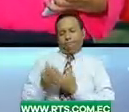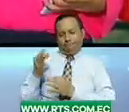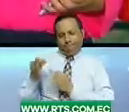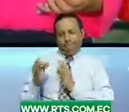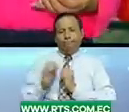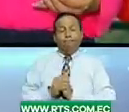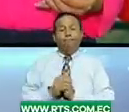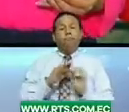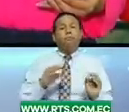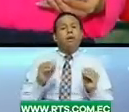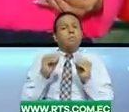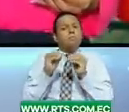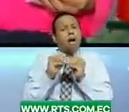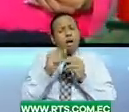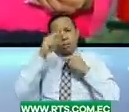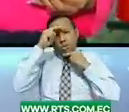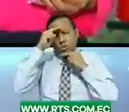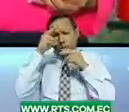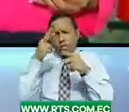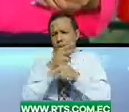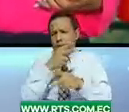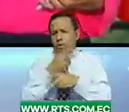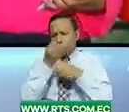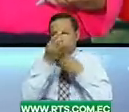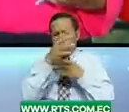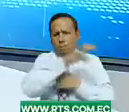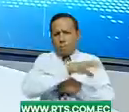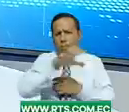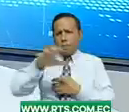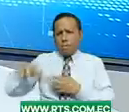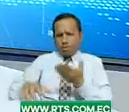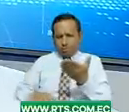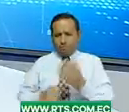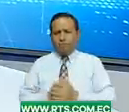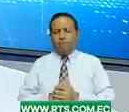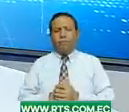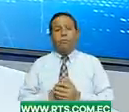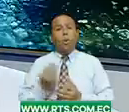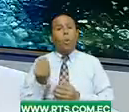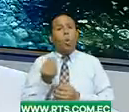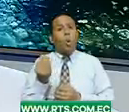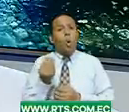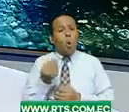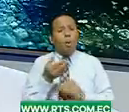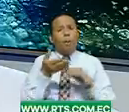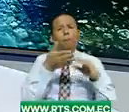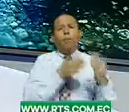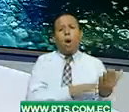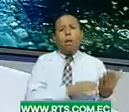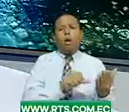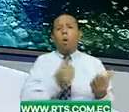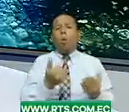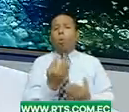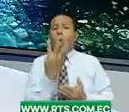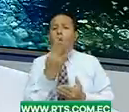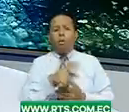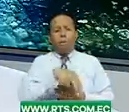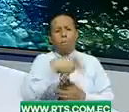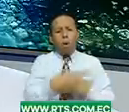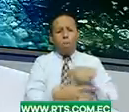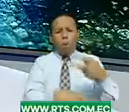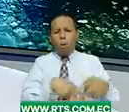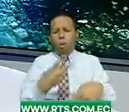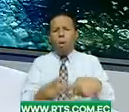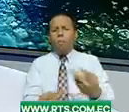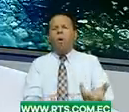Un adolescente murió y 4 personas resultaron heridas, entre ellas una menor de 13 años de edad, en un ataque armado en